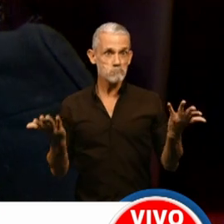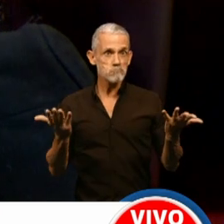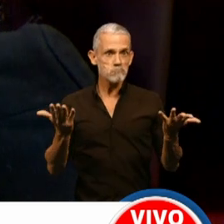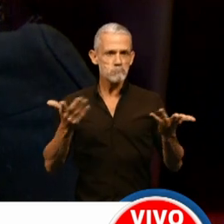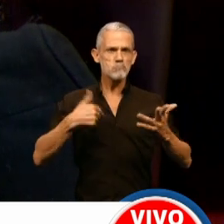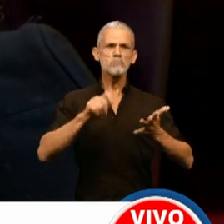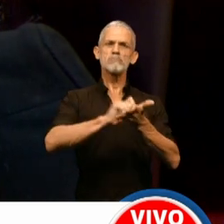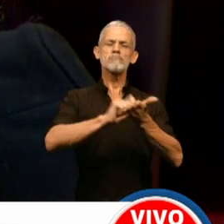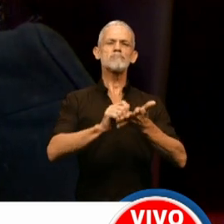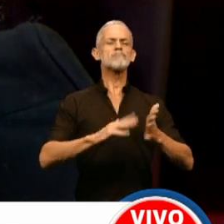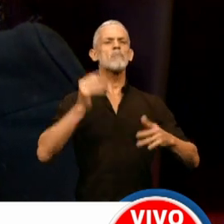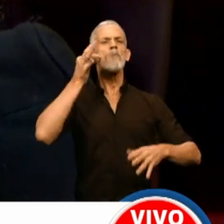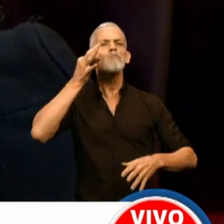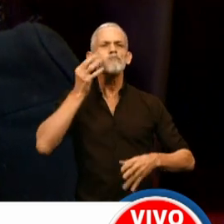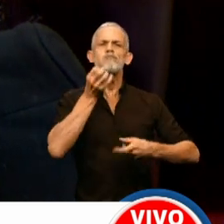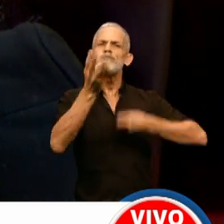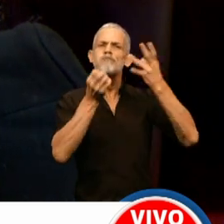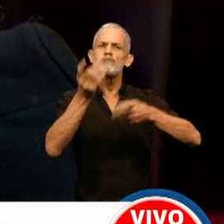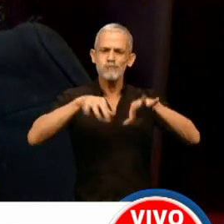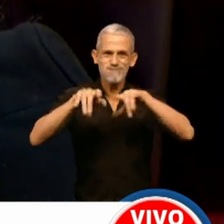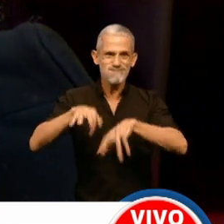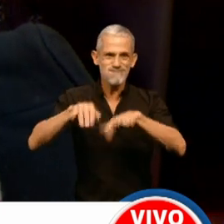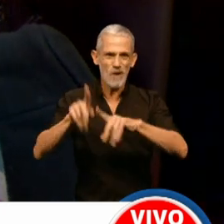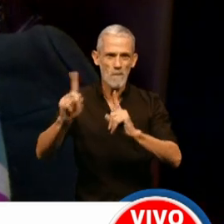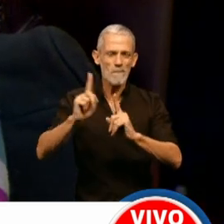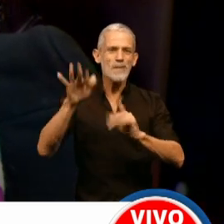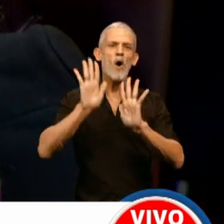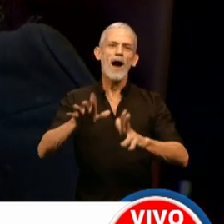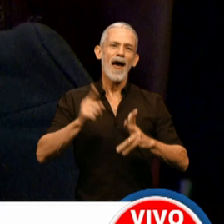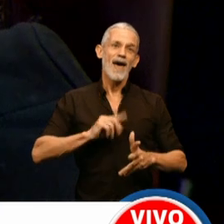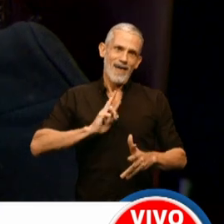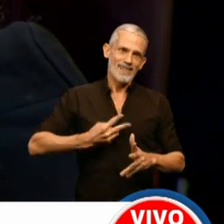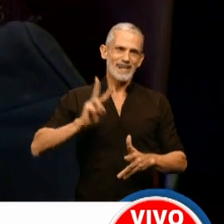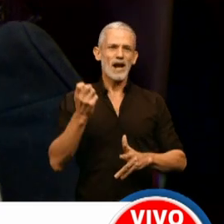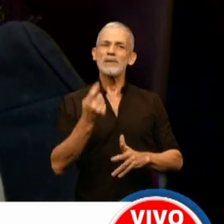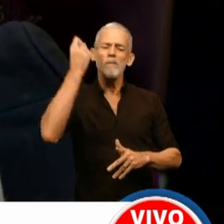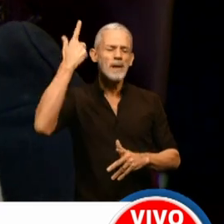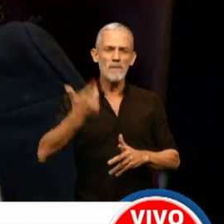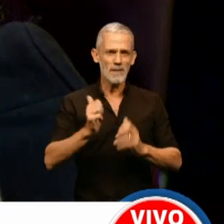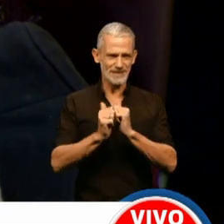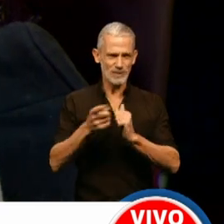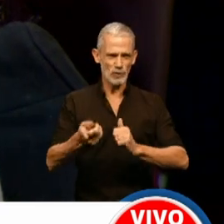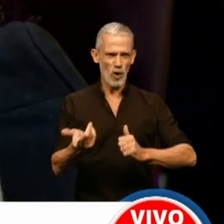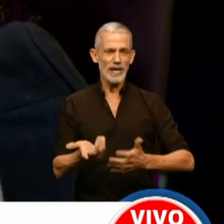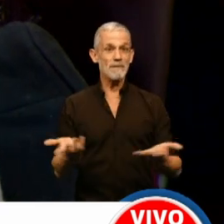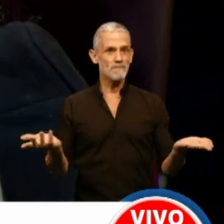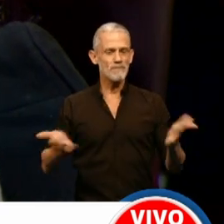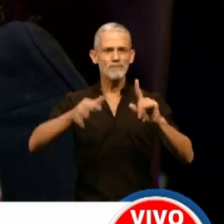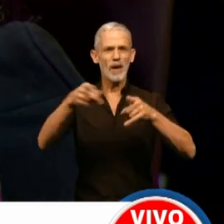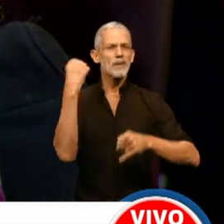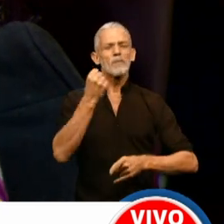dejaban registrado su testimonio en las versiones taquigráficas de la cámara en este sentido también quiero resaltar